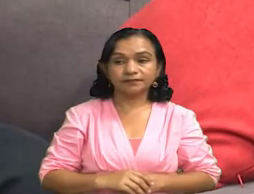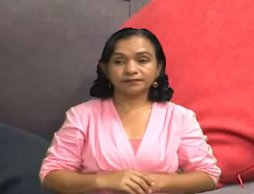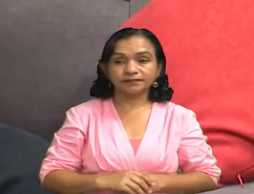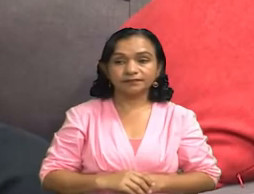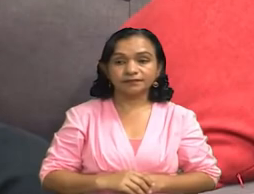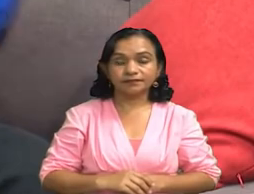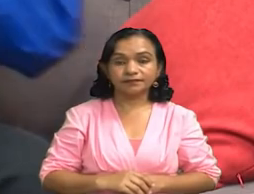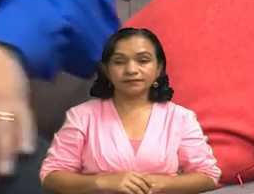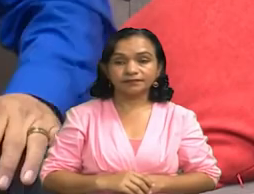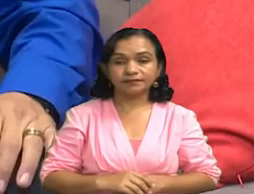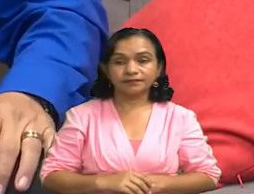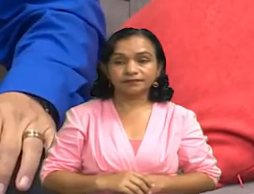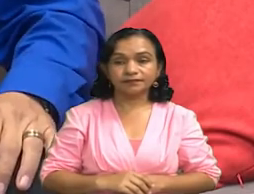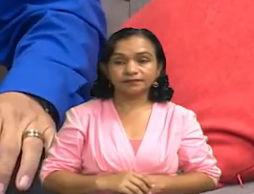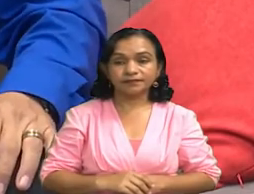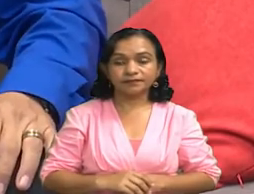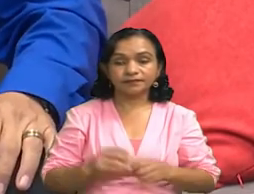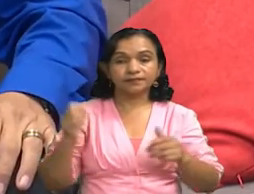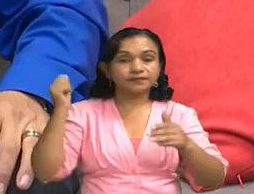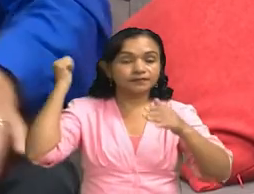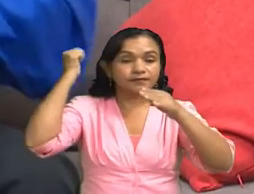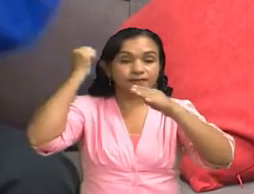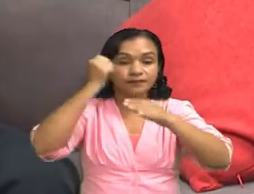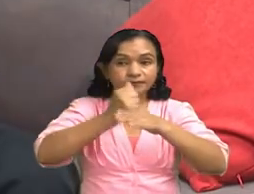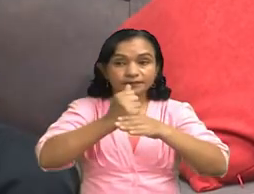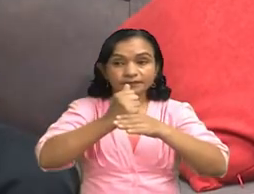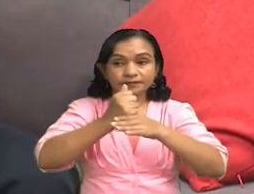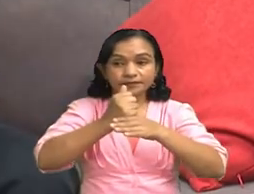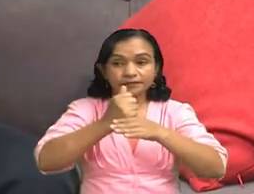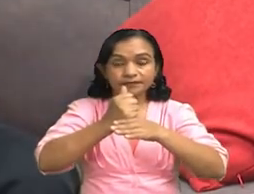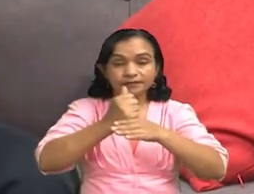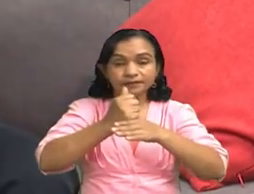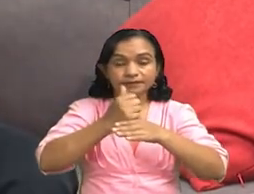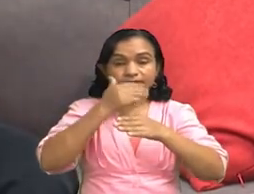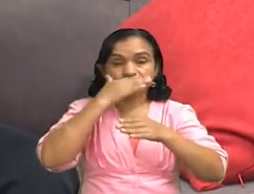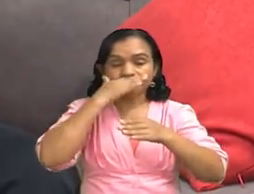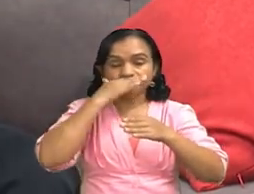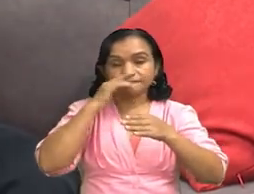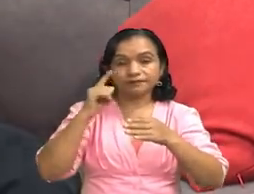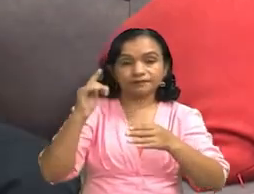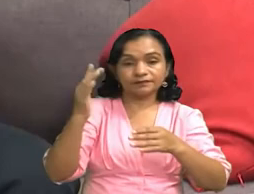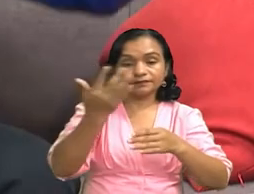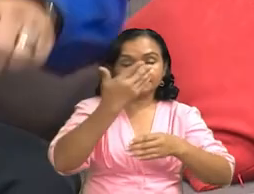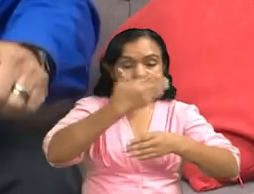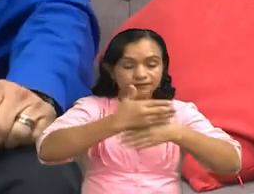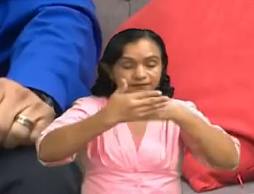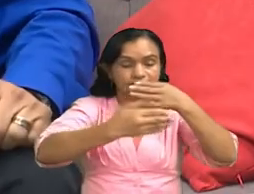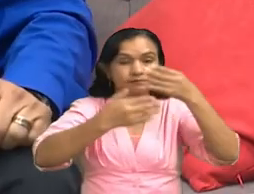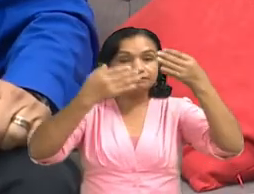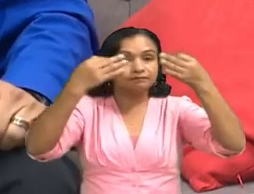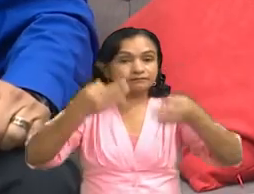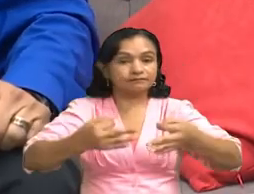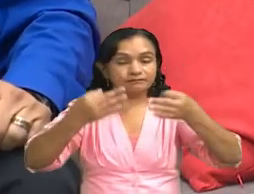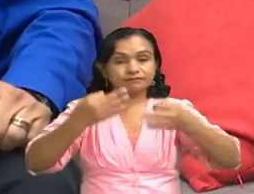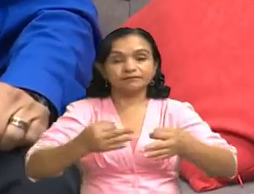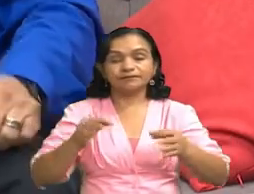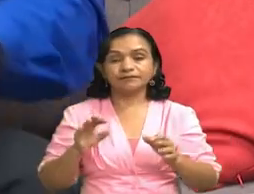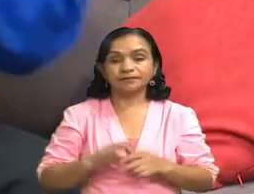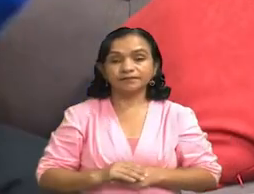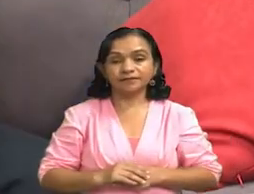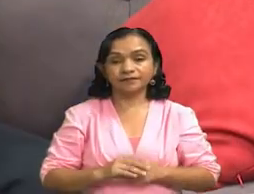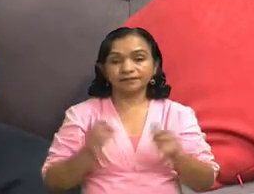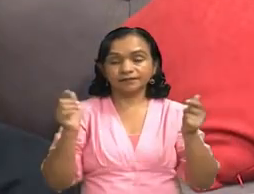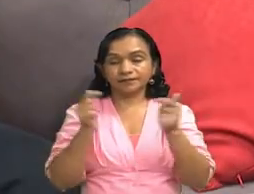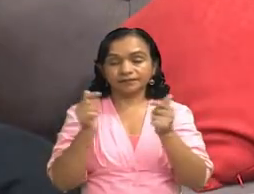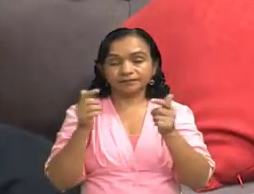Y esos mataderos, la revolución los hizo de calidad. Todo el tiempo se exportó carne durante la guerra a